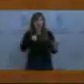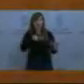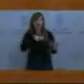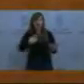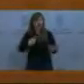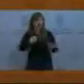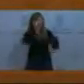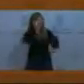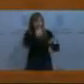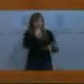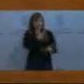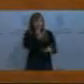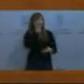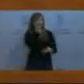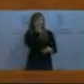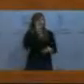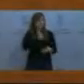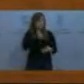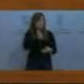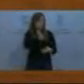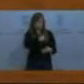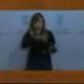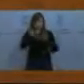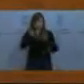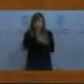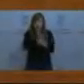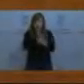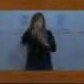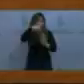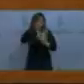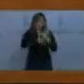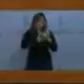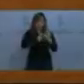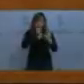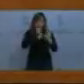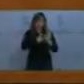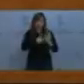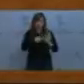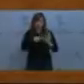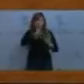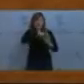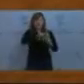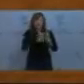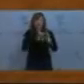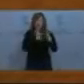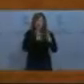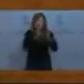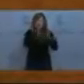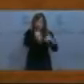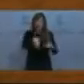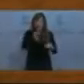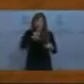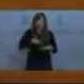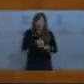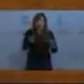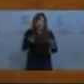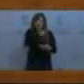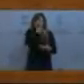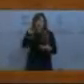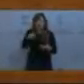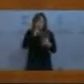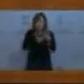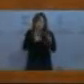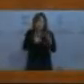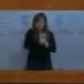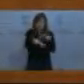es sencillamente porque en estos marcos integrales no se toman medidas concretas que ofrezcan unos resultados concretos.